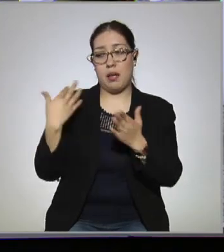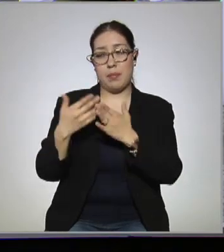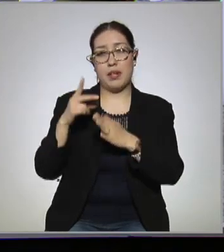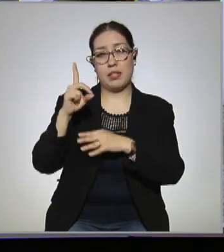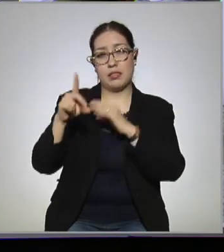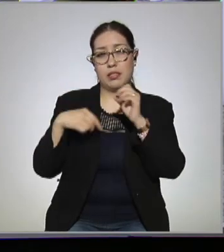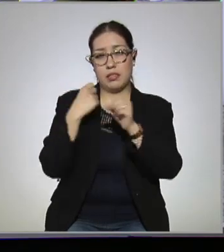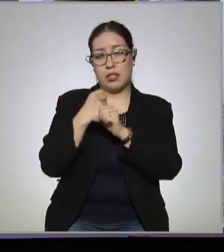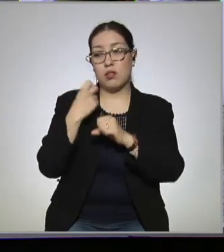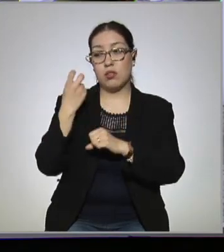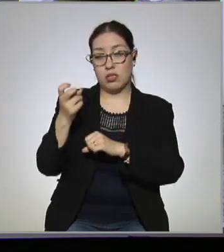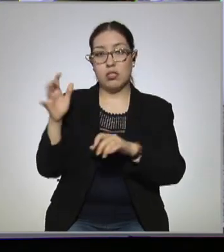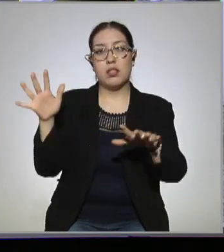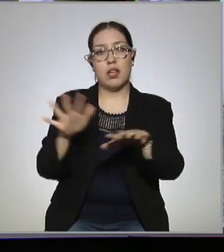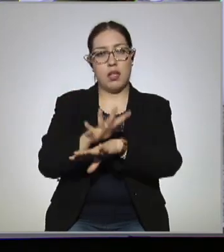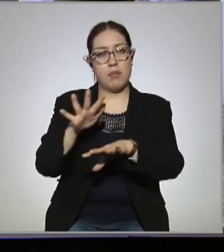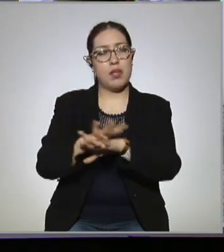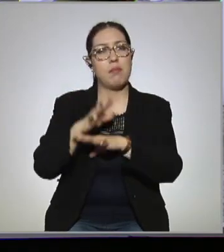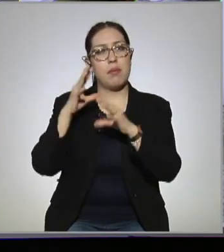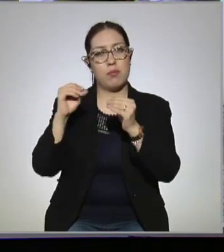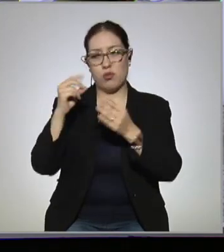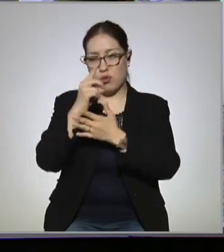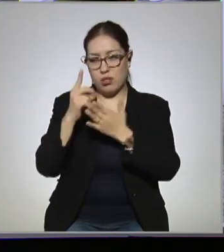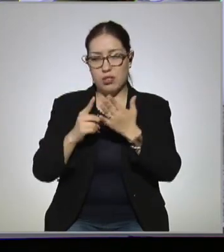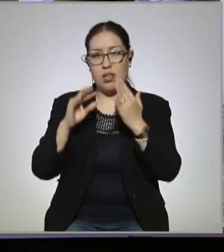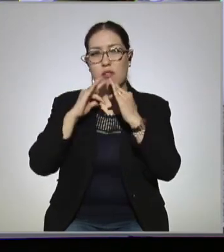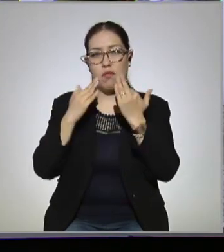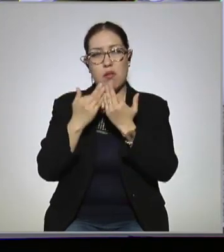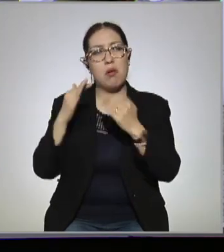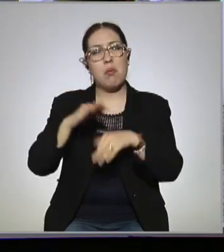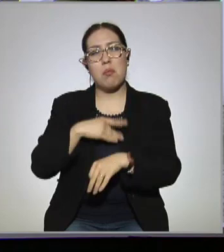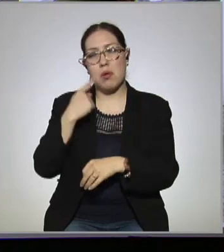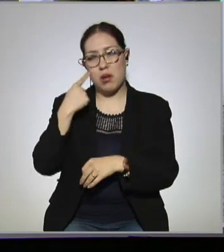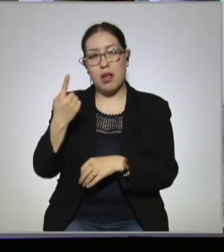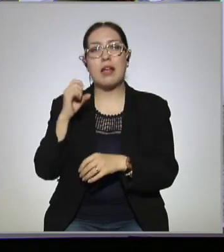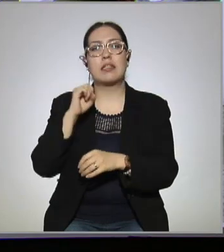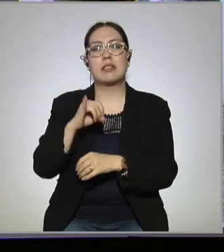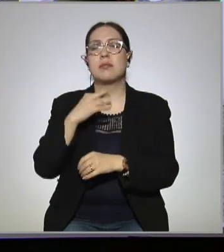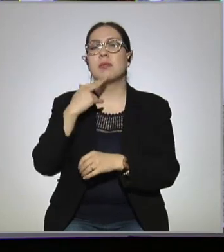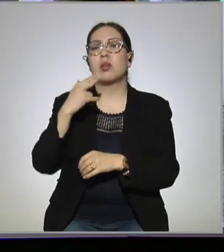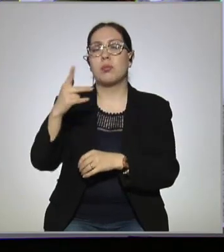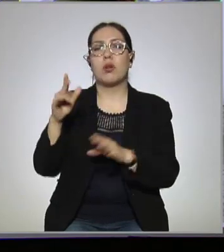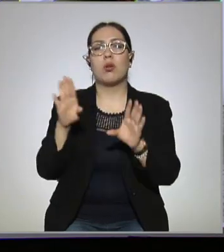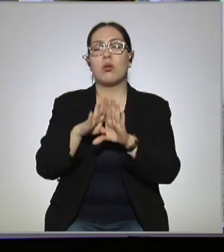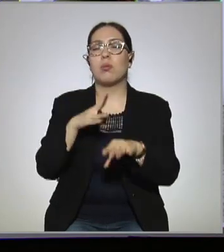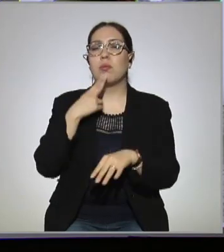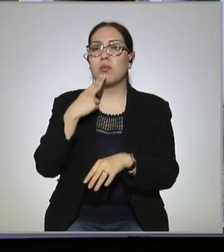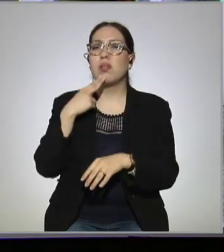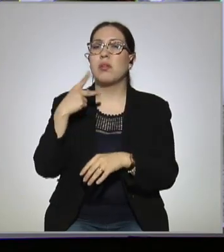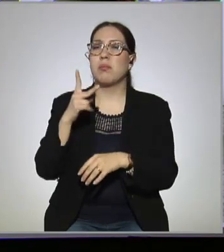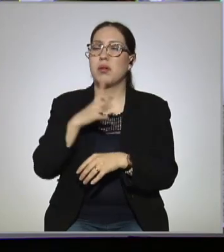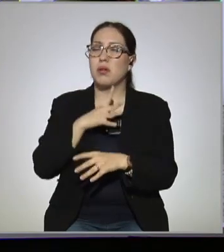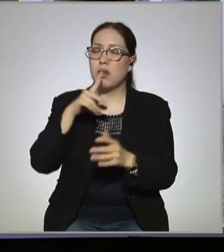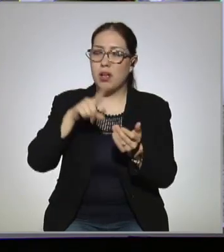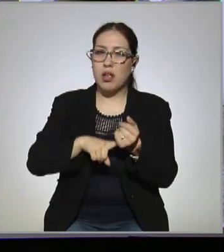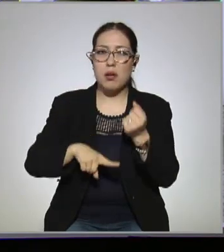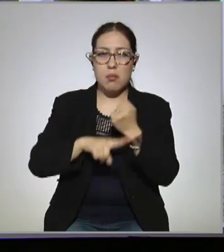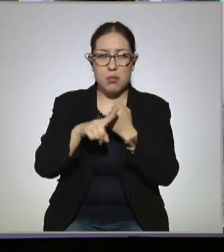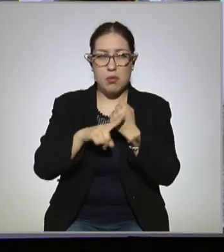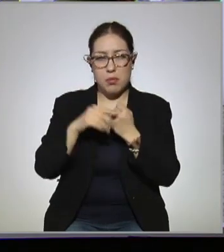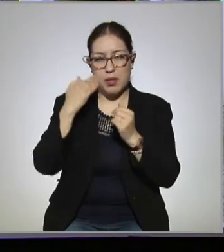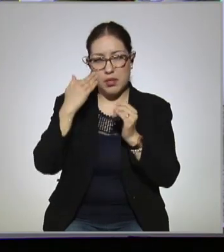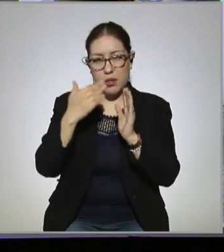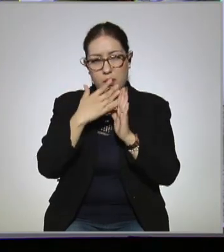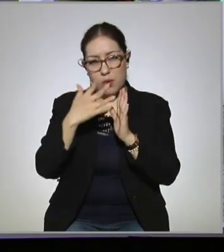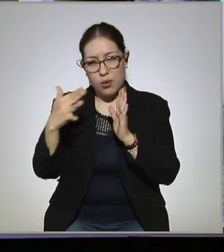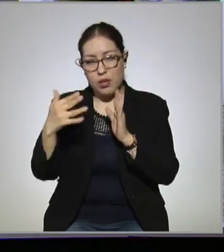estas prótesis han cambiado mucho en su diseño porque se ha visto que, aunque mejoran la función, tenían algunas complicaciones propias del diseño con el tiempo.